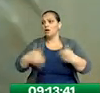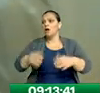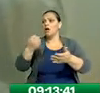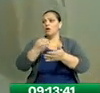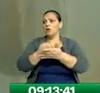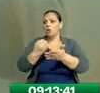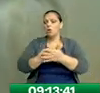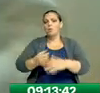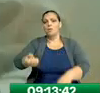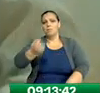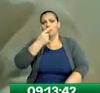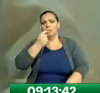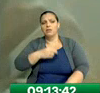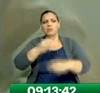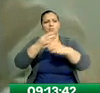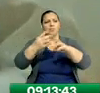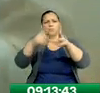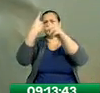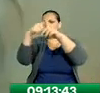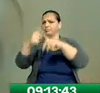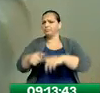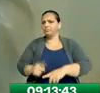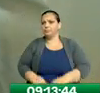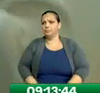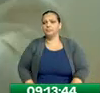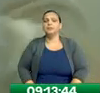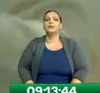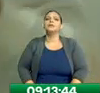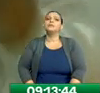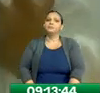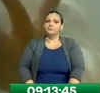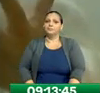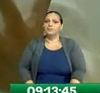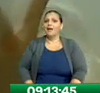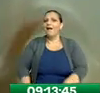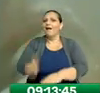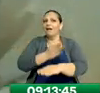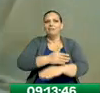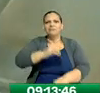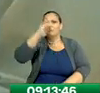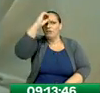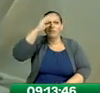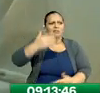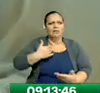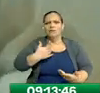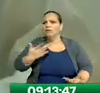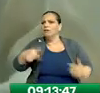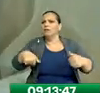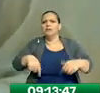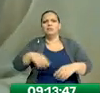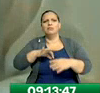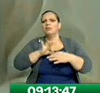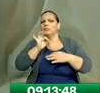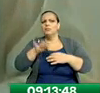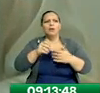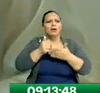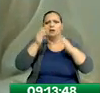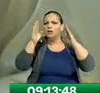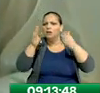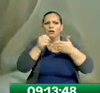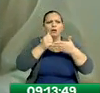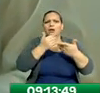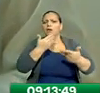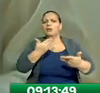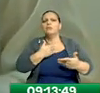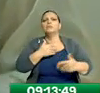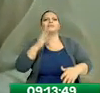la experiencia que no existía antes, incluso la educación que hoy tenemos todos los guayaquileños luego de haber vivido 60 días de esta